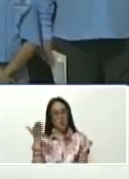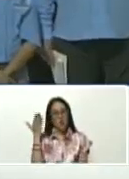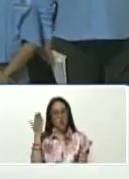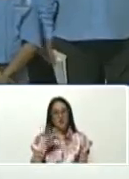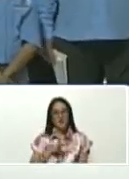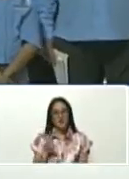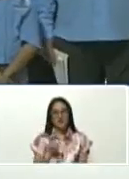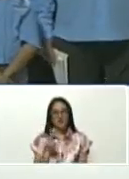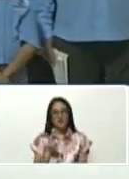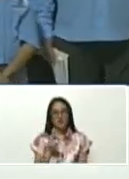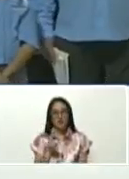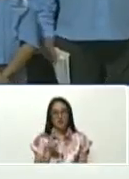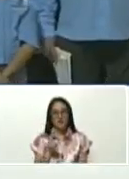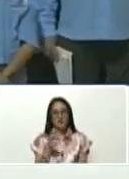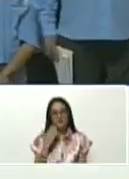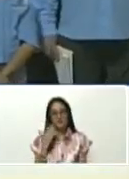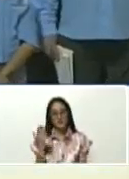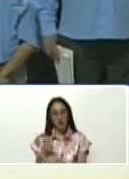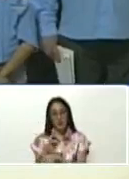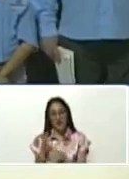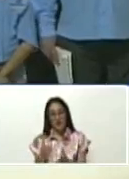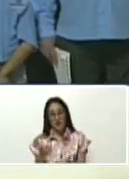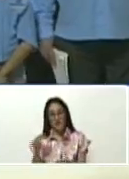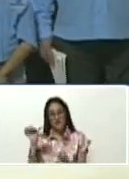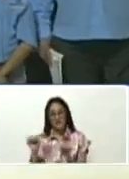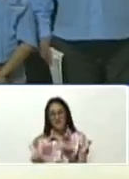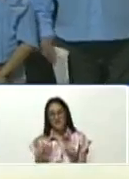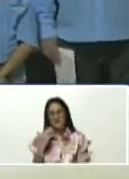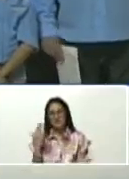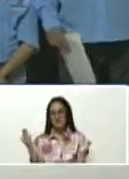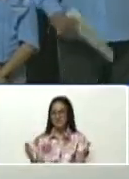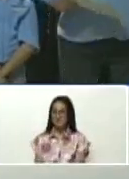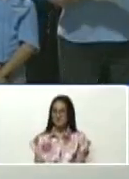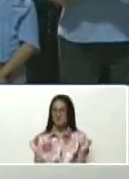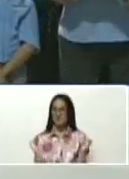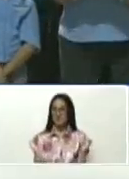Venezuela. Adelante, gobernador Alberto Galíndez.